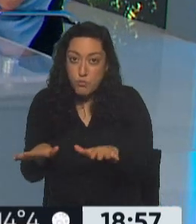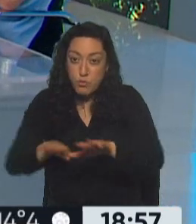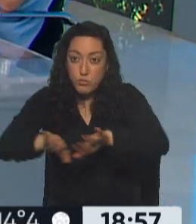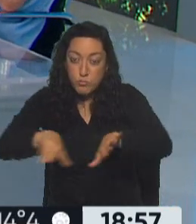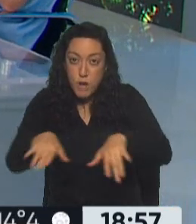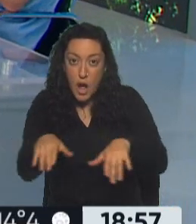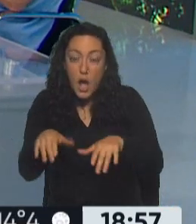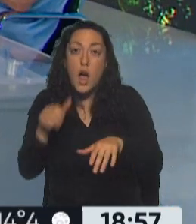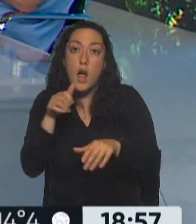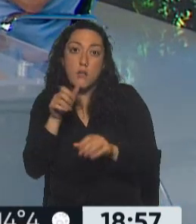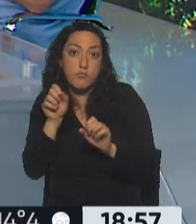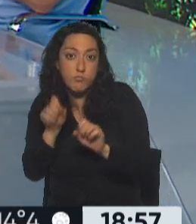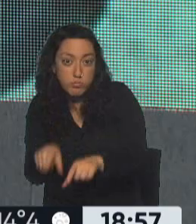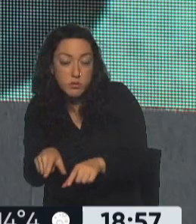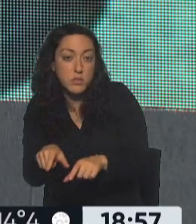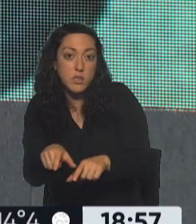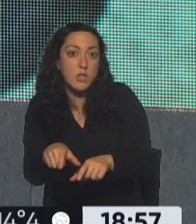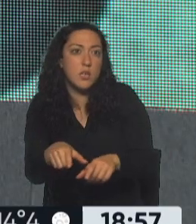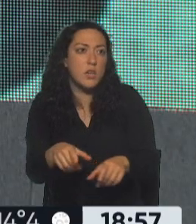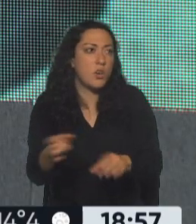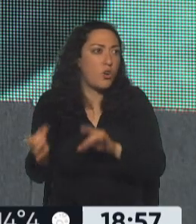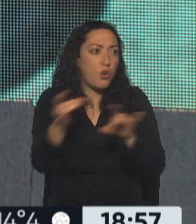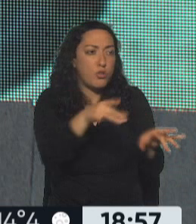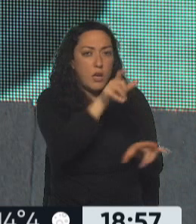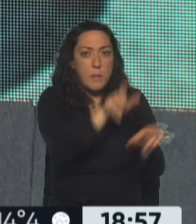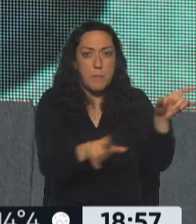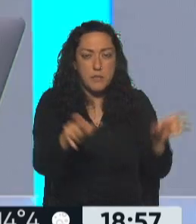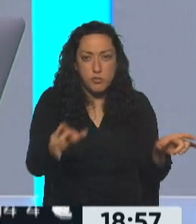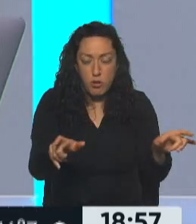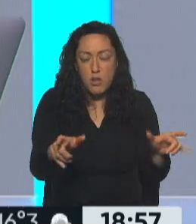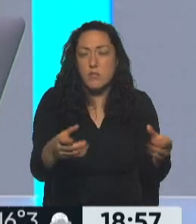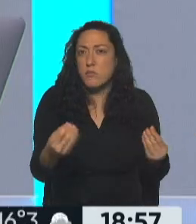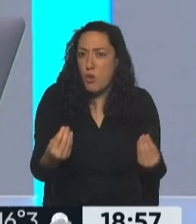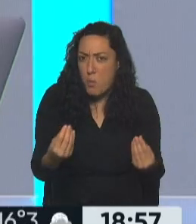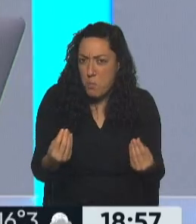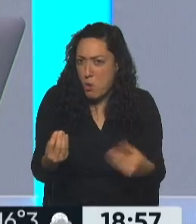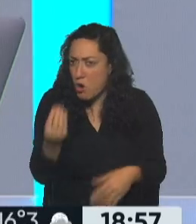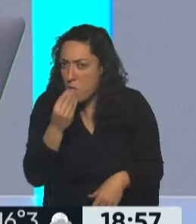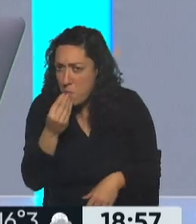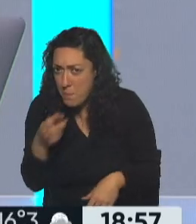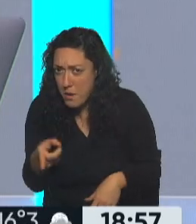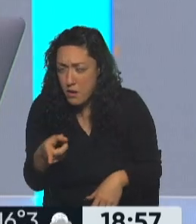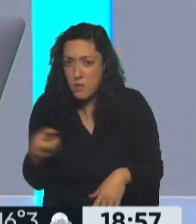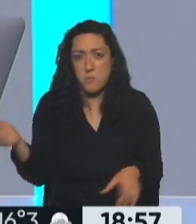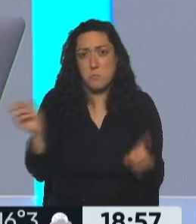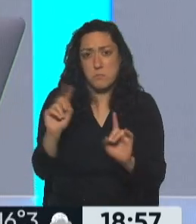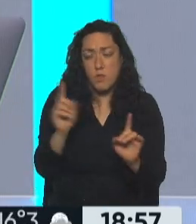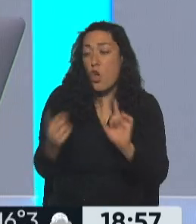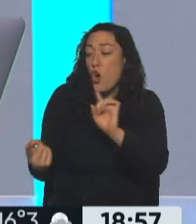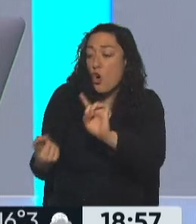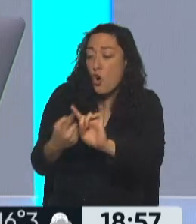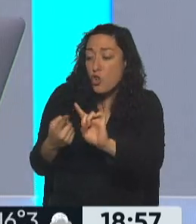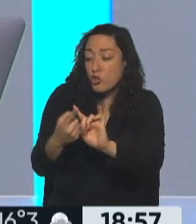humano. ¿Pero por qué? ¿Porque cuadro se comió el lobo de mar o por qué? No, lo que hay que tratar de hacer es evitar el contacto con el